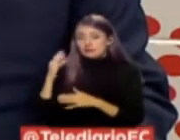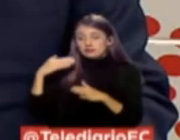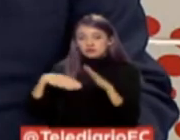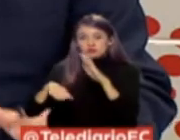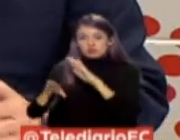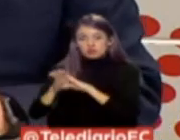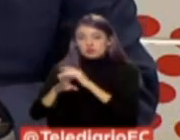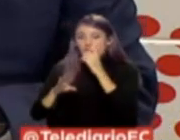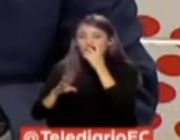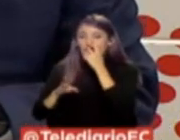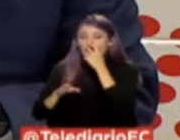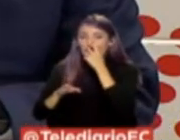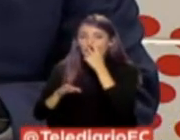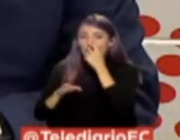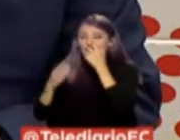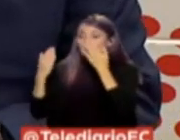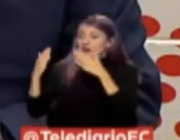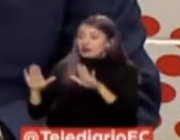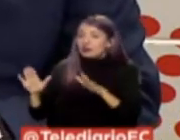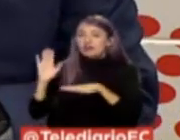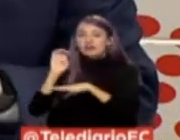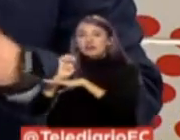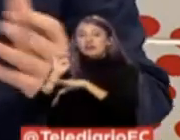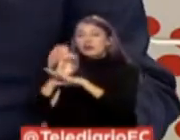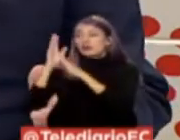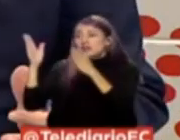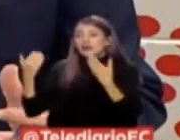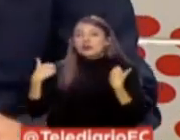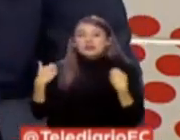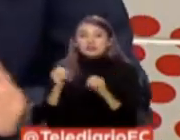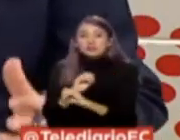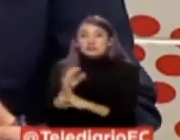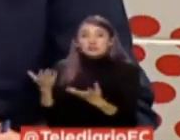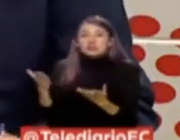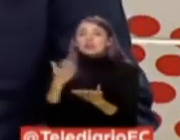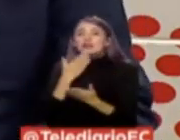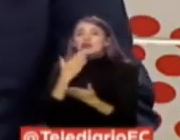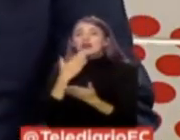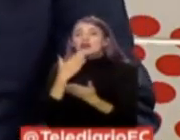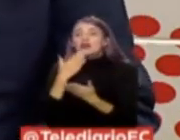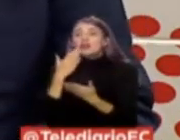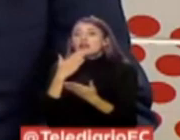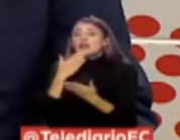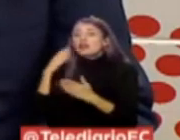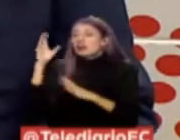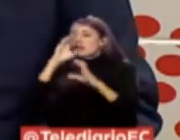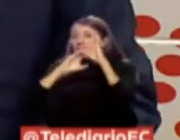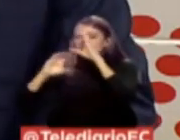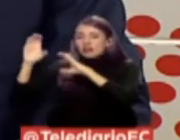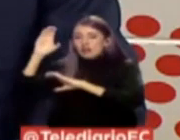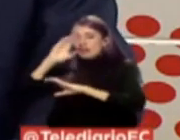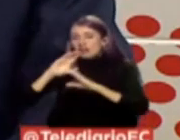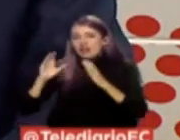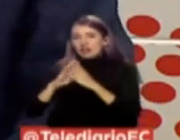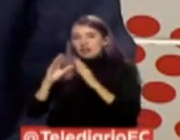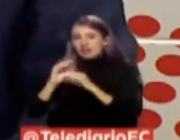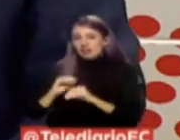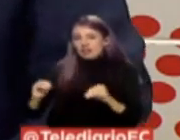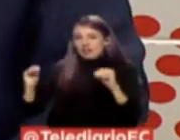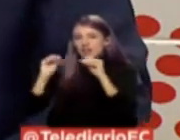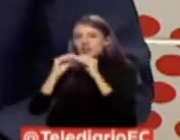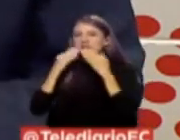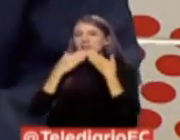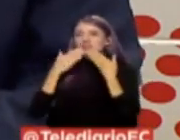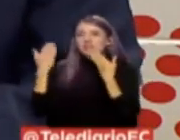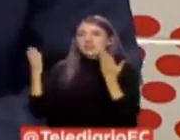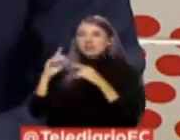Ecuador. Por lo tanto, el gobierno ecuatoriano no dispone de información de antecedentes respecto de estas personas. Más allá de eso,